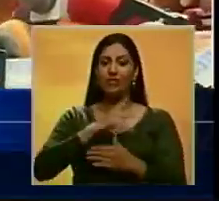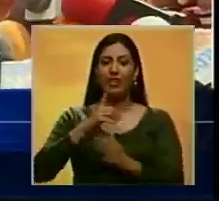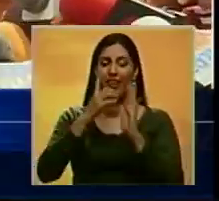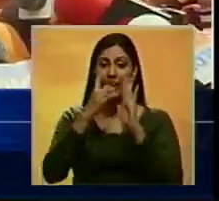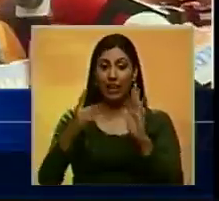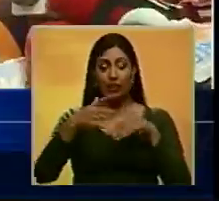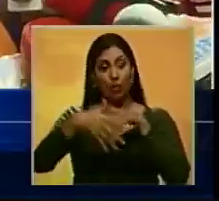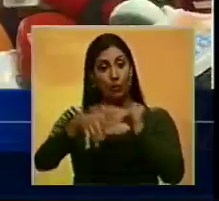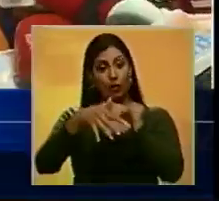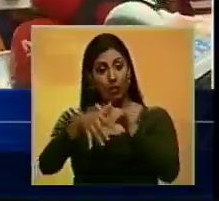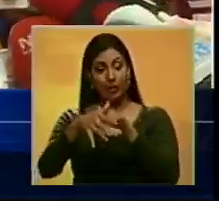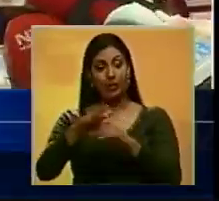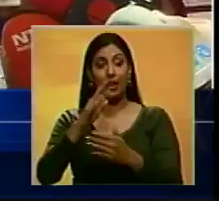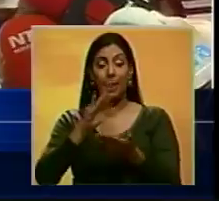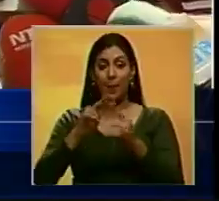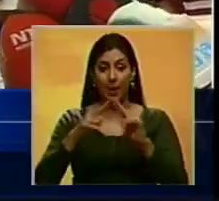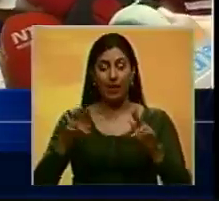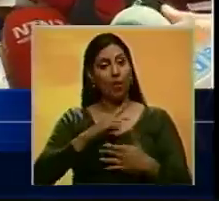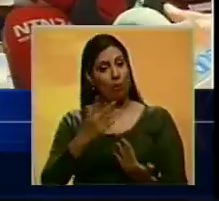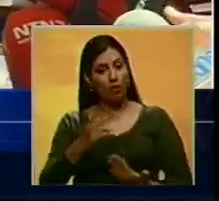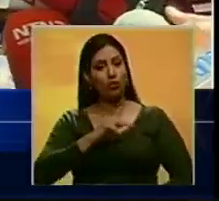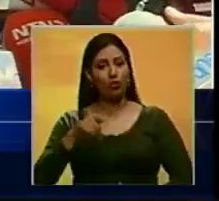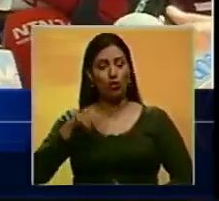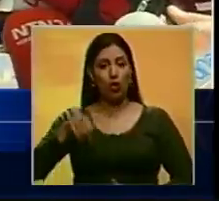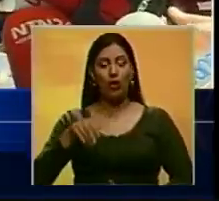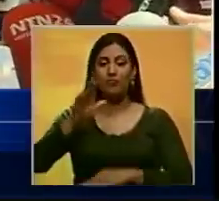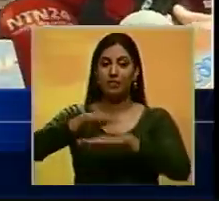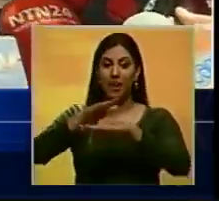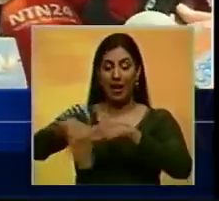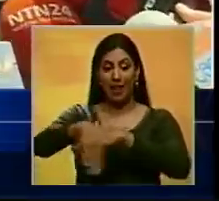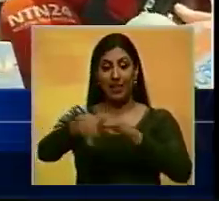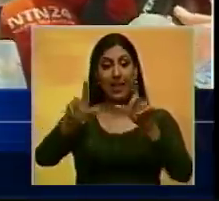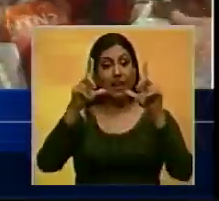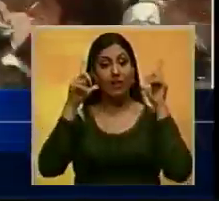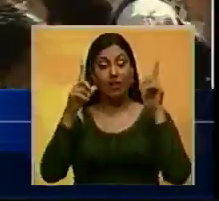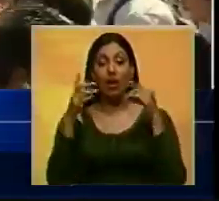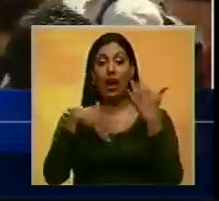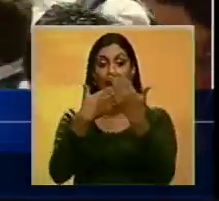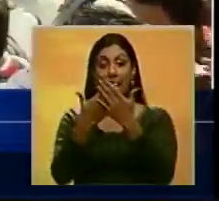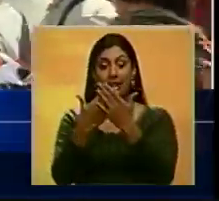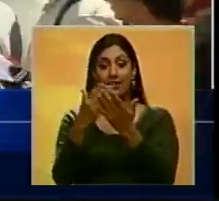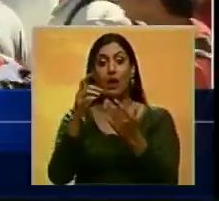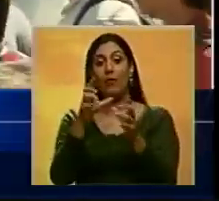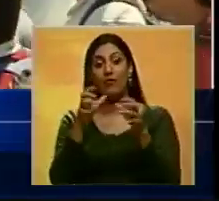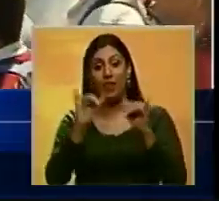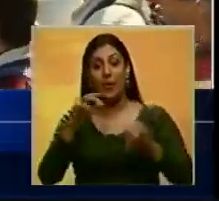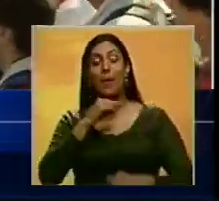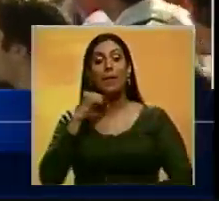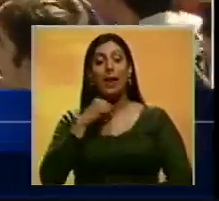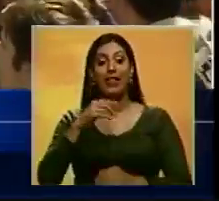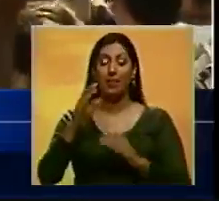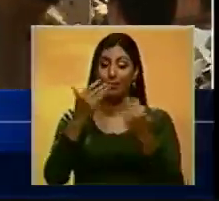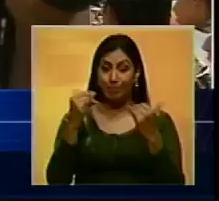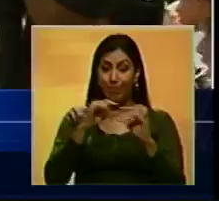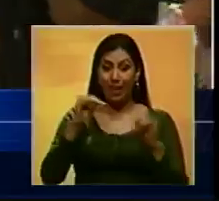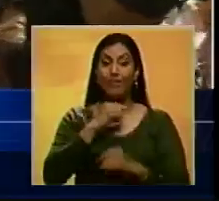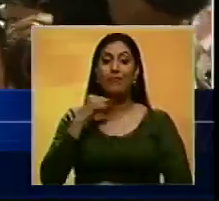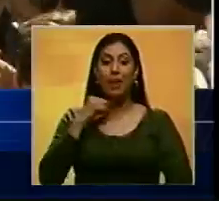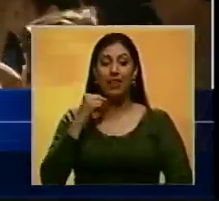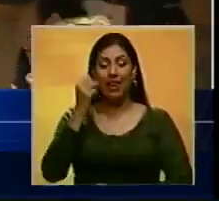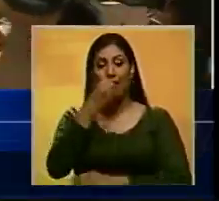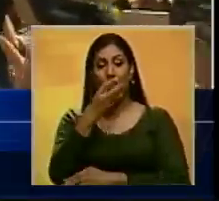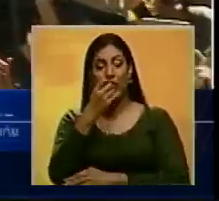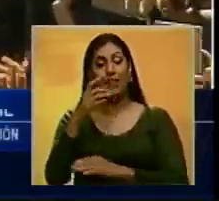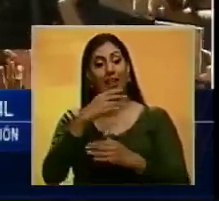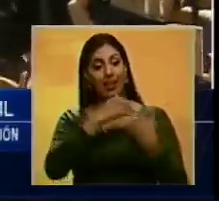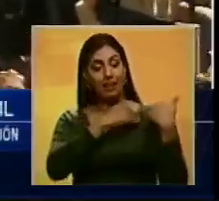derecho a la manifestación pacífica. Es por eso que hoy convocamos de la Avenida Libertador hasta la Nunciatura Apostólica. La Nunciatura Apostólica, como representantes